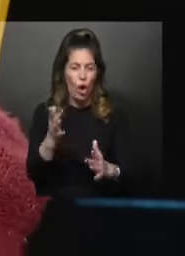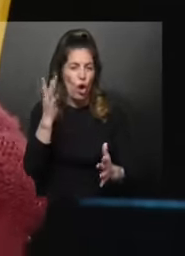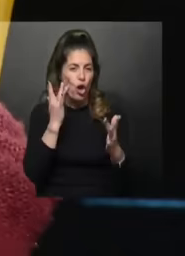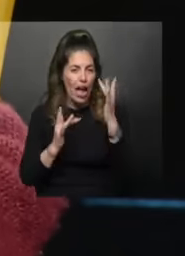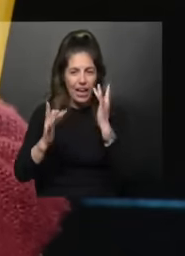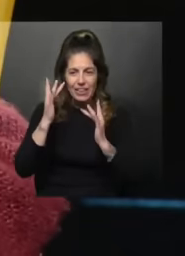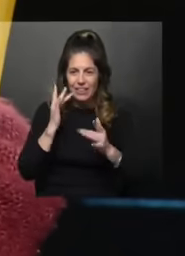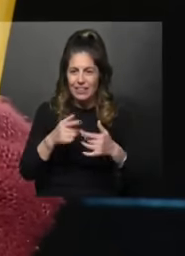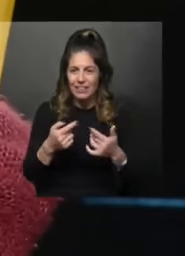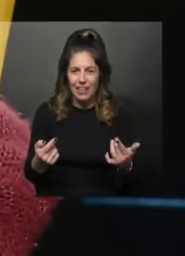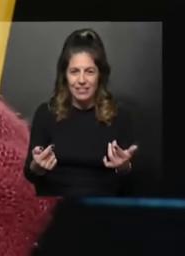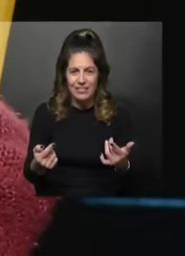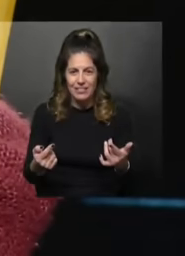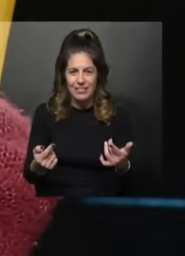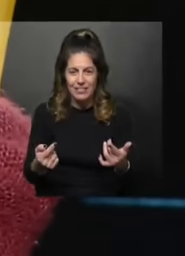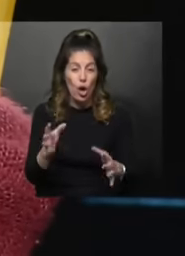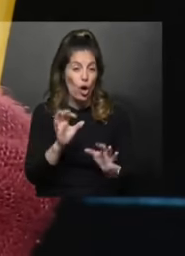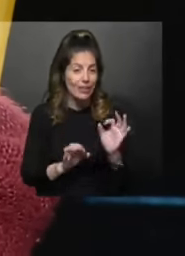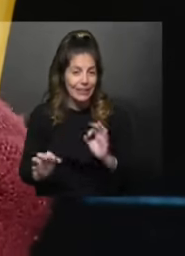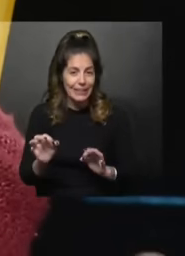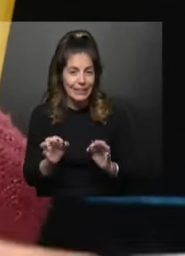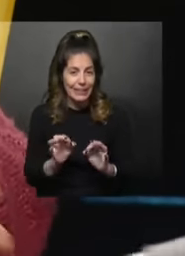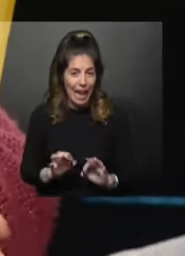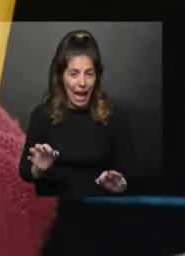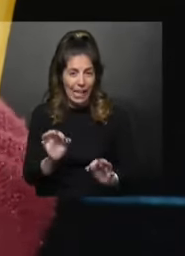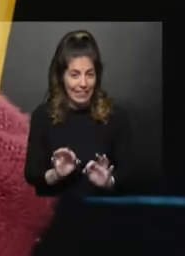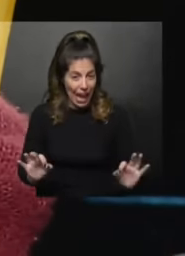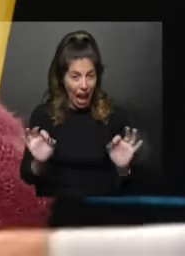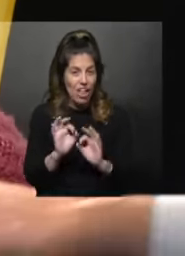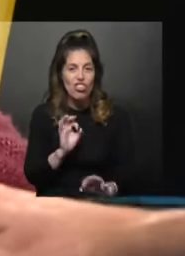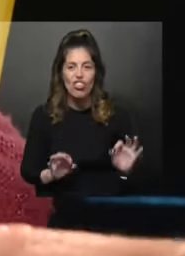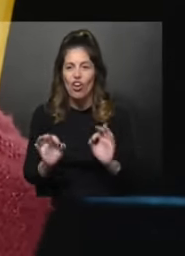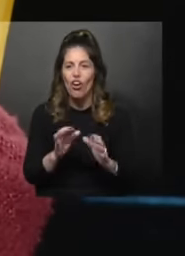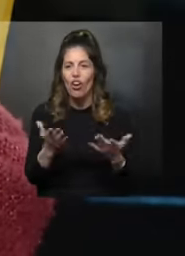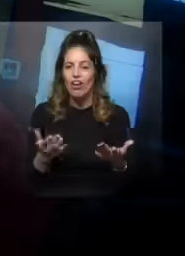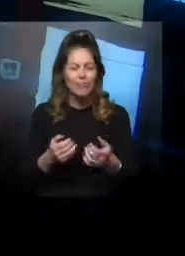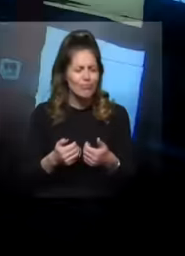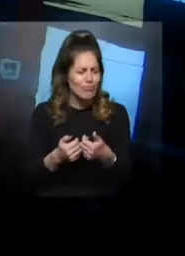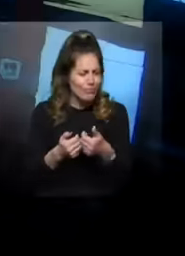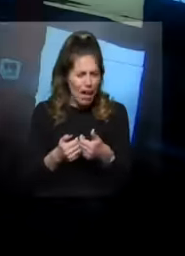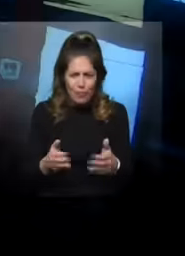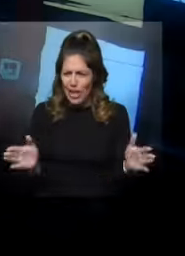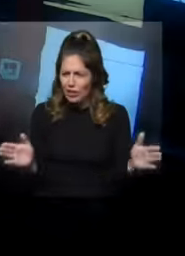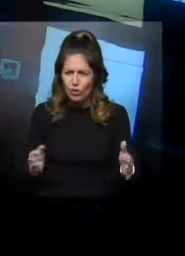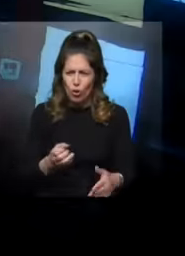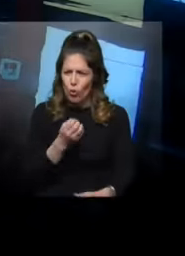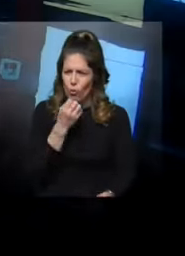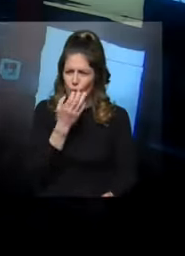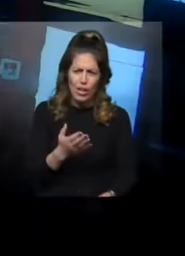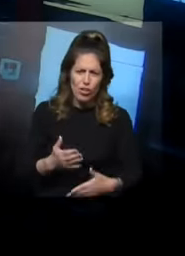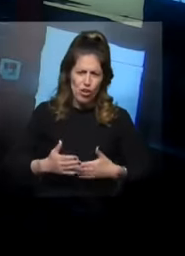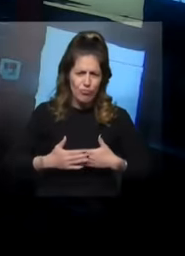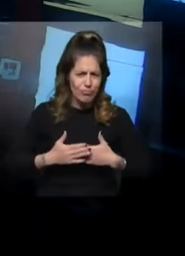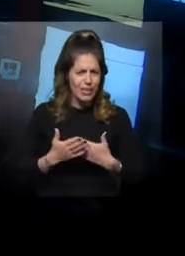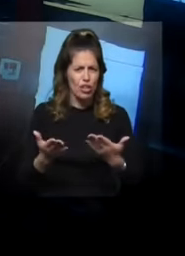artistas, con el teatro. Con total generosidad, totalmente abierto, en el teatro lo mismo. Es decir, yo